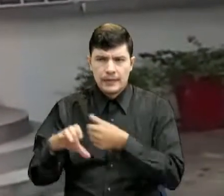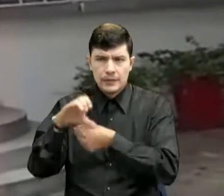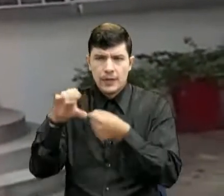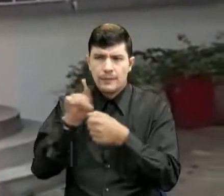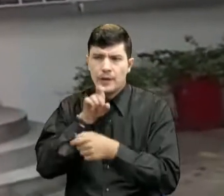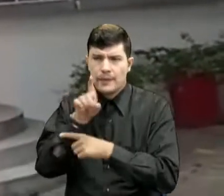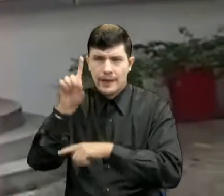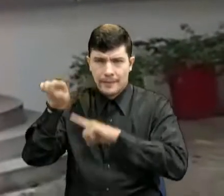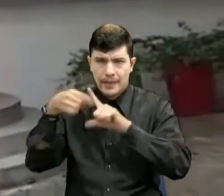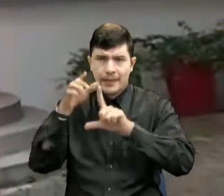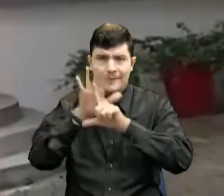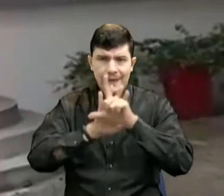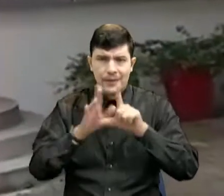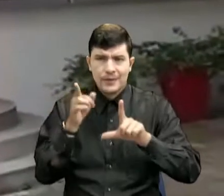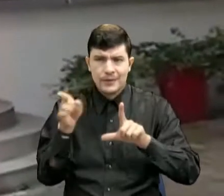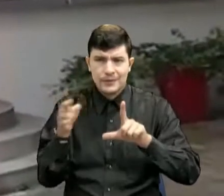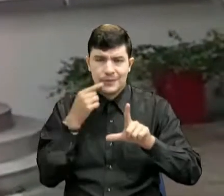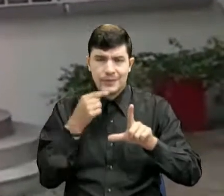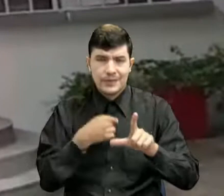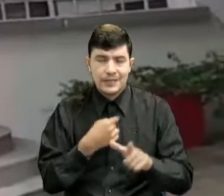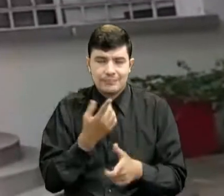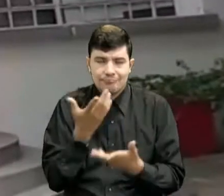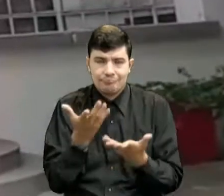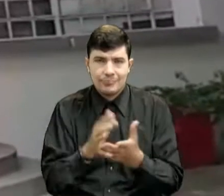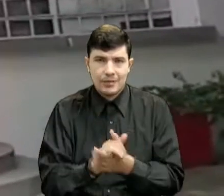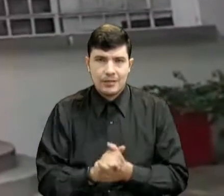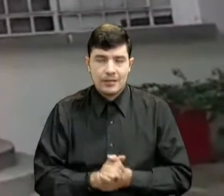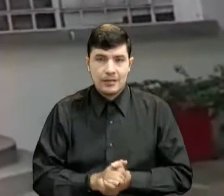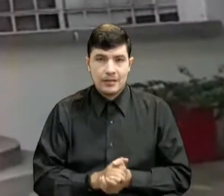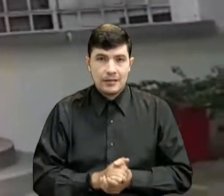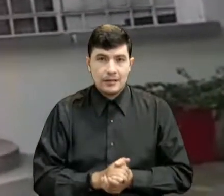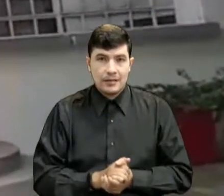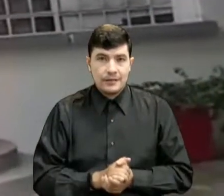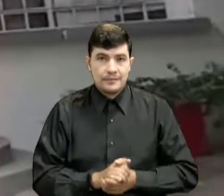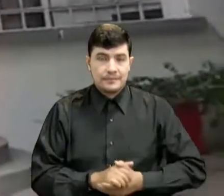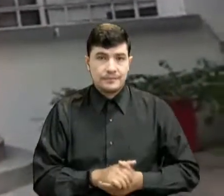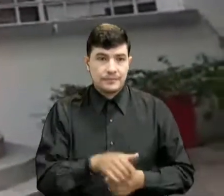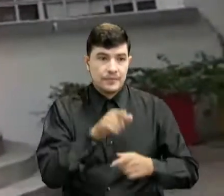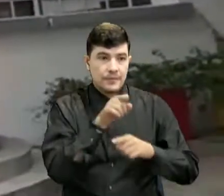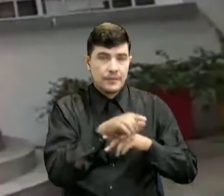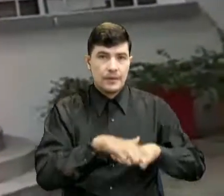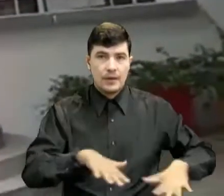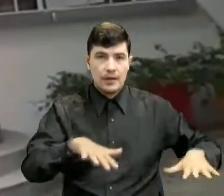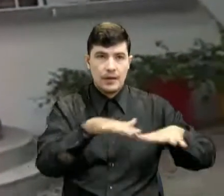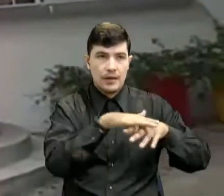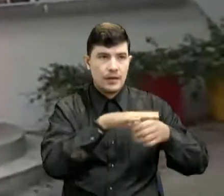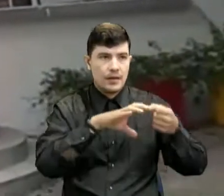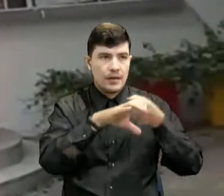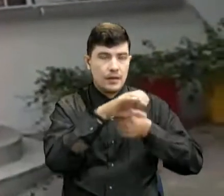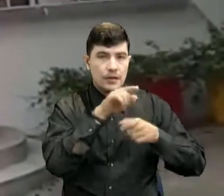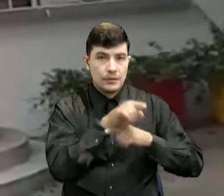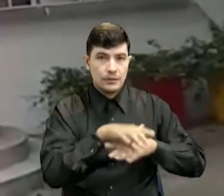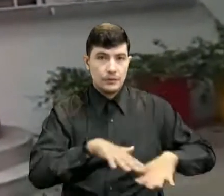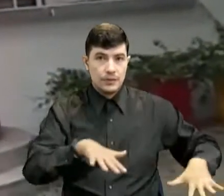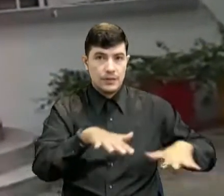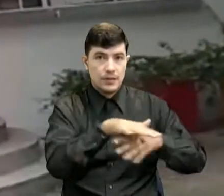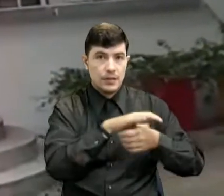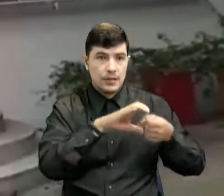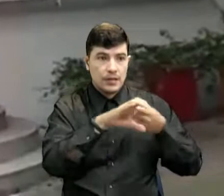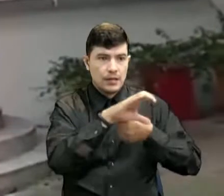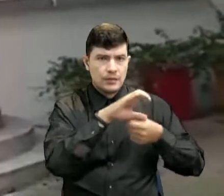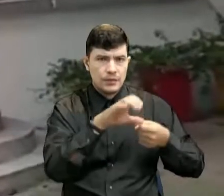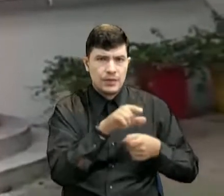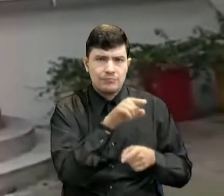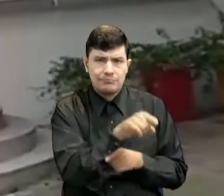exactamente donde nos dicen que hay negligencia en este sector de la ciudad al parecer por parte del área metropolitana de bucaramanga pues